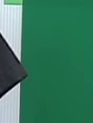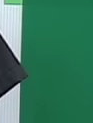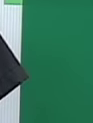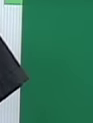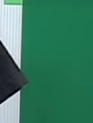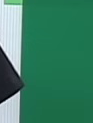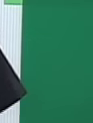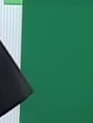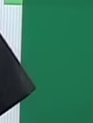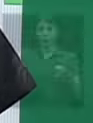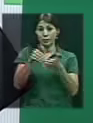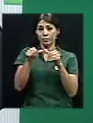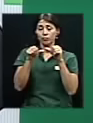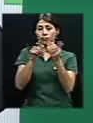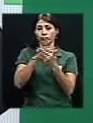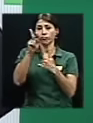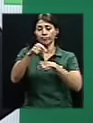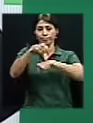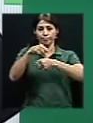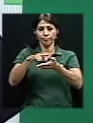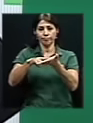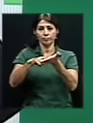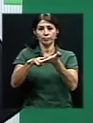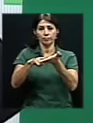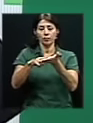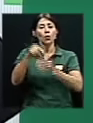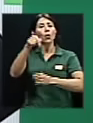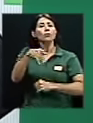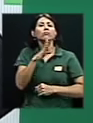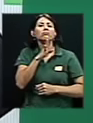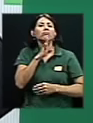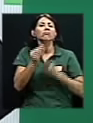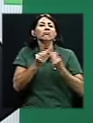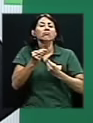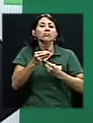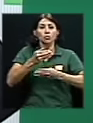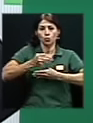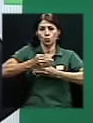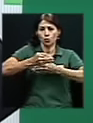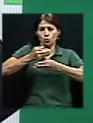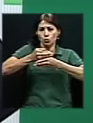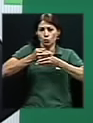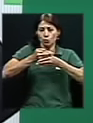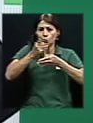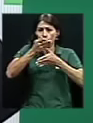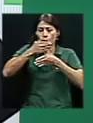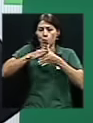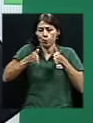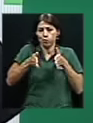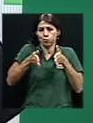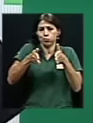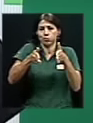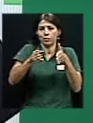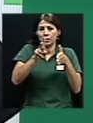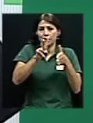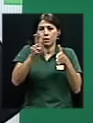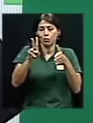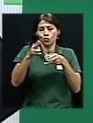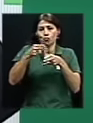Estamos de vuelta en Era Verde. Hoy estamos conversando sobre la ampliación de un tramo en la Ruta 32 conocida